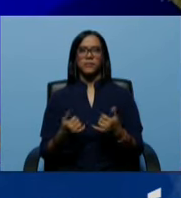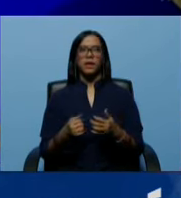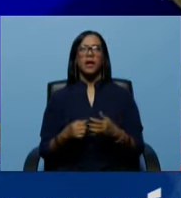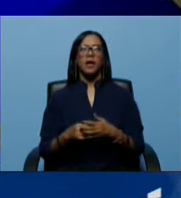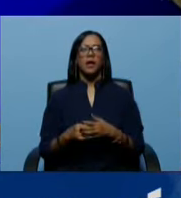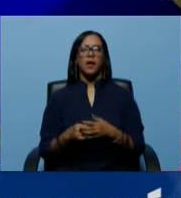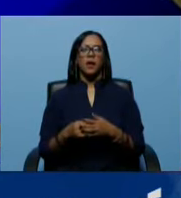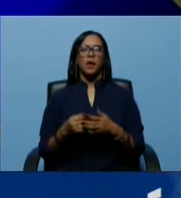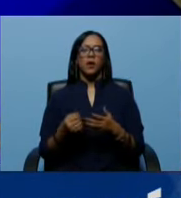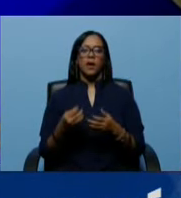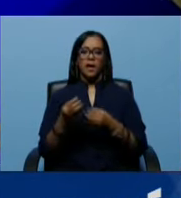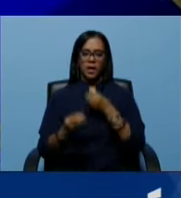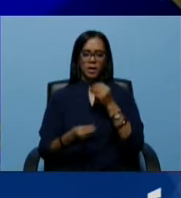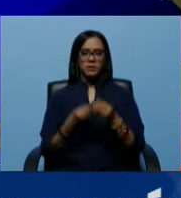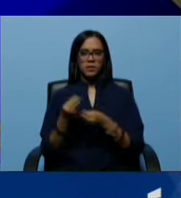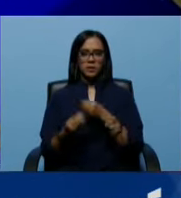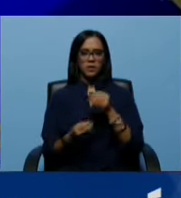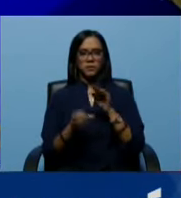constituyendo